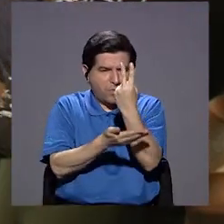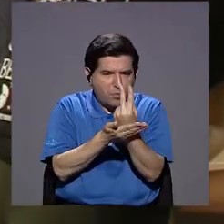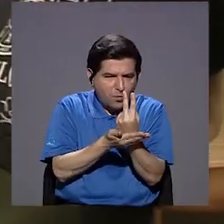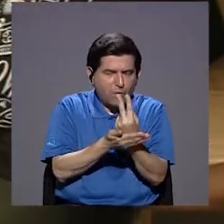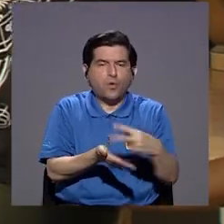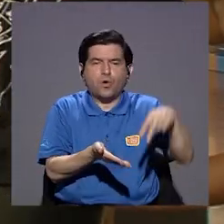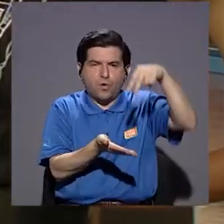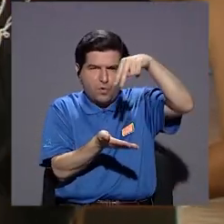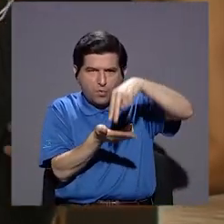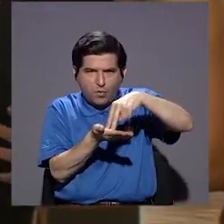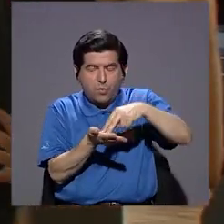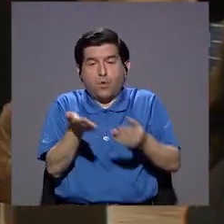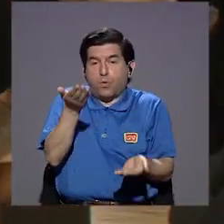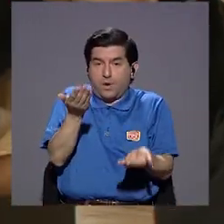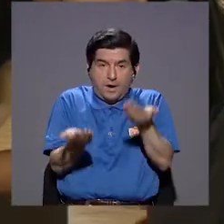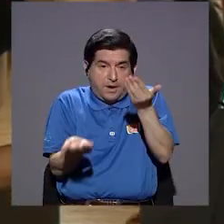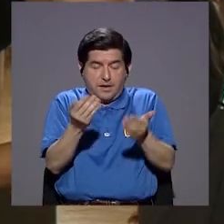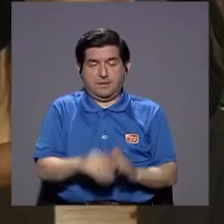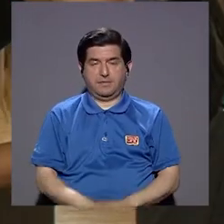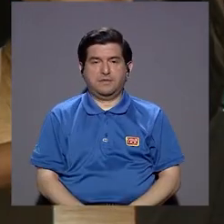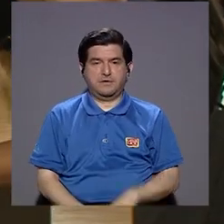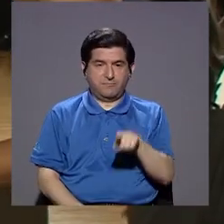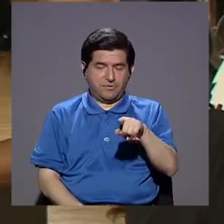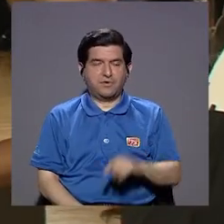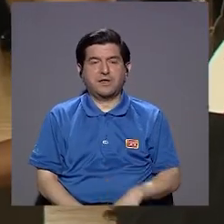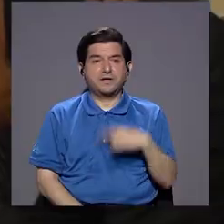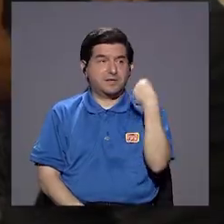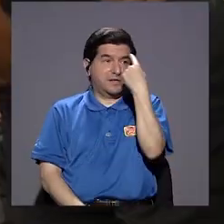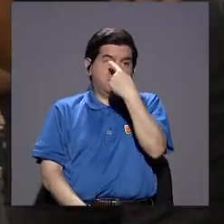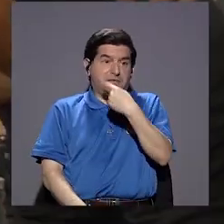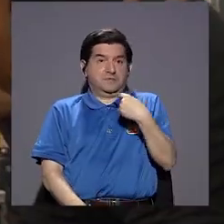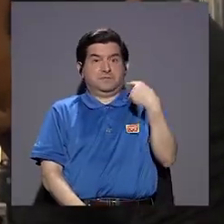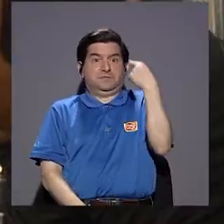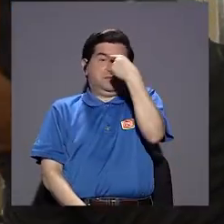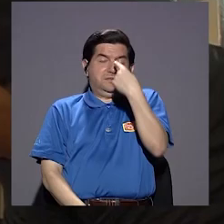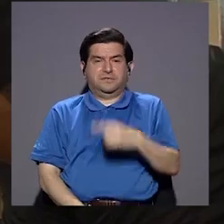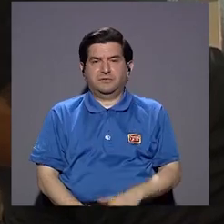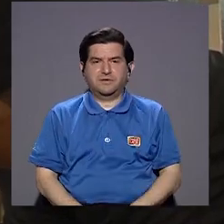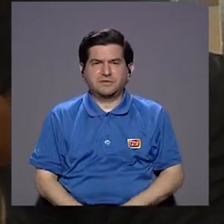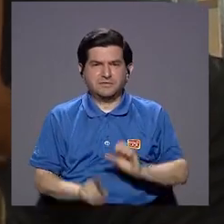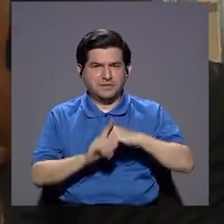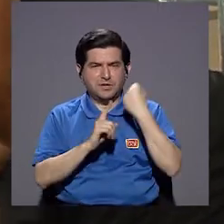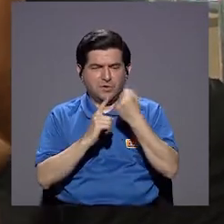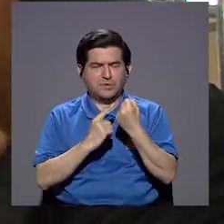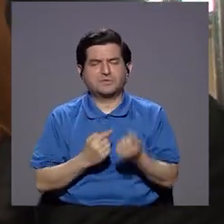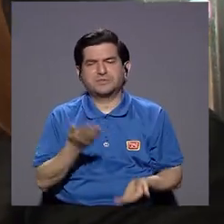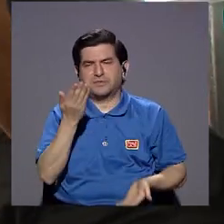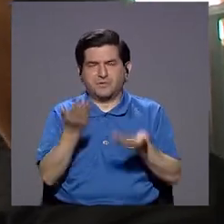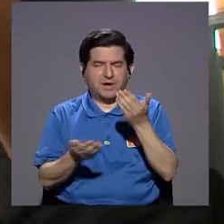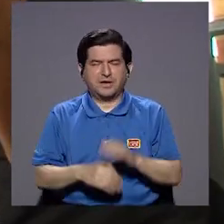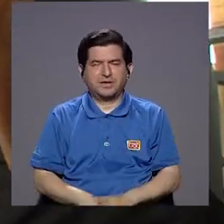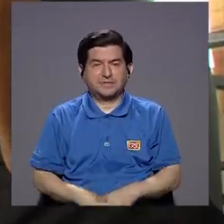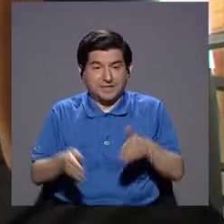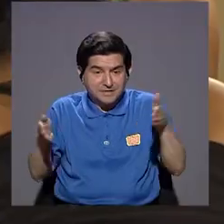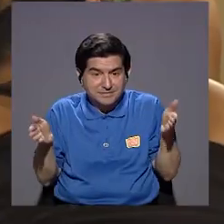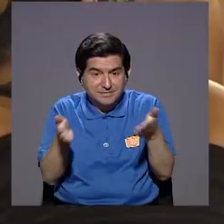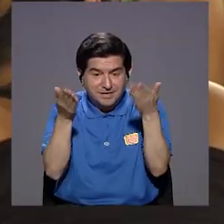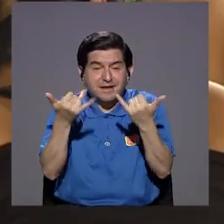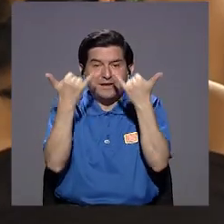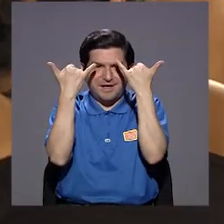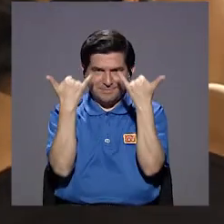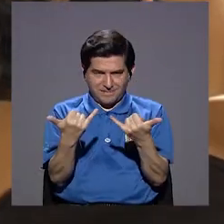balances. Entonces, genera este vértigo que es muy alentador, digamos, cuando se